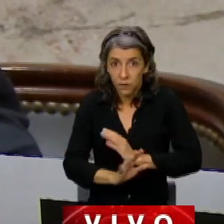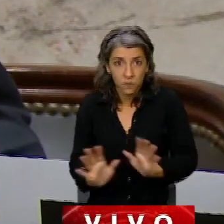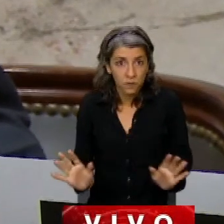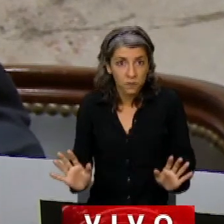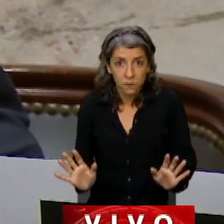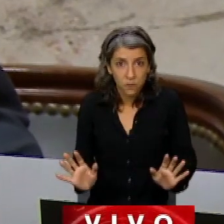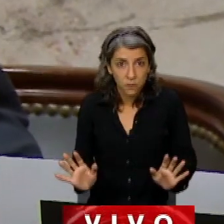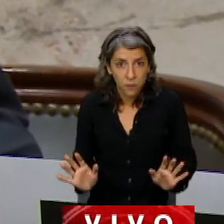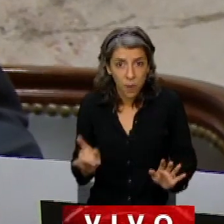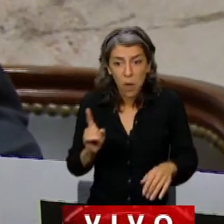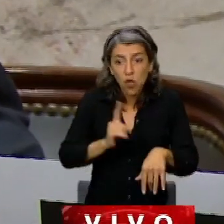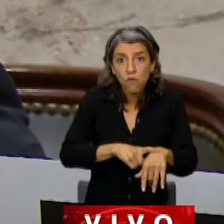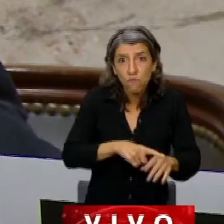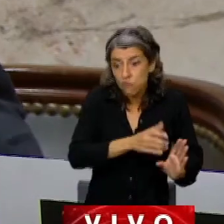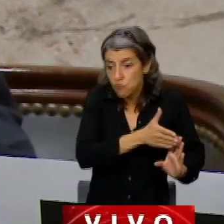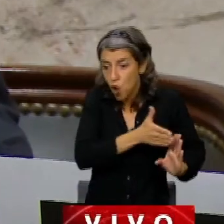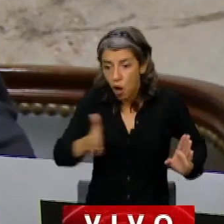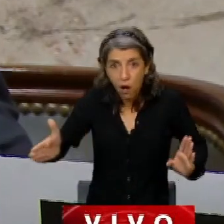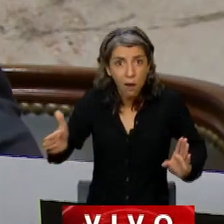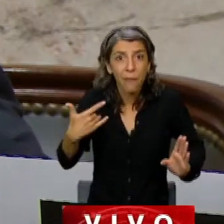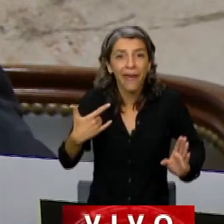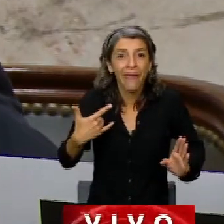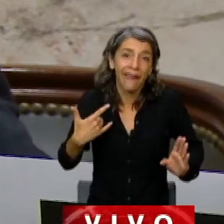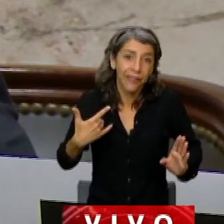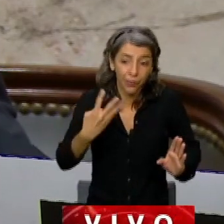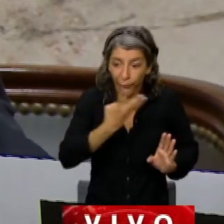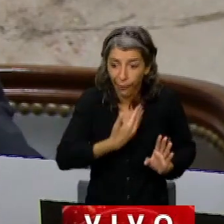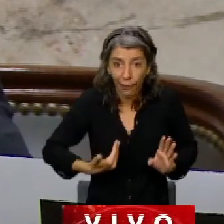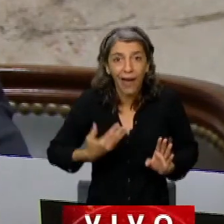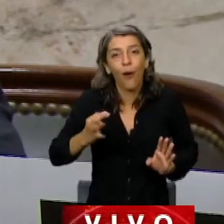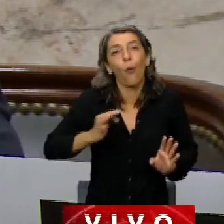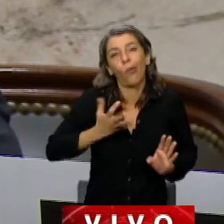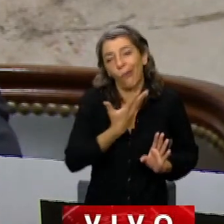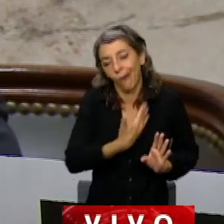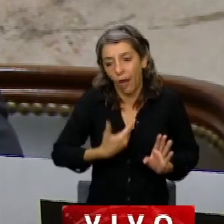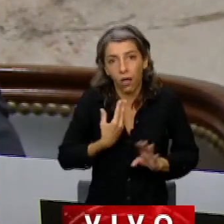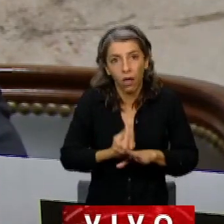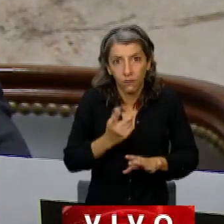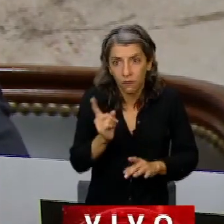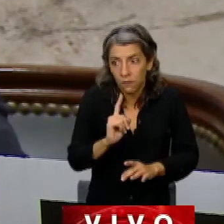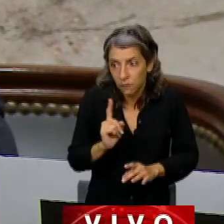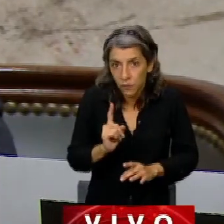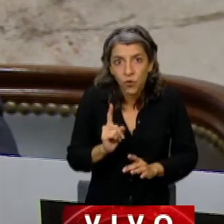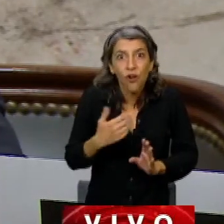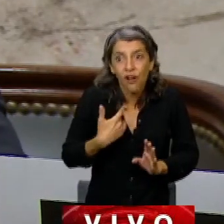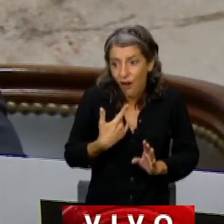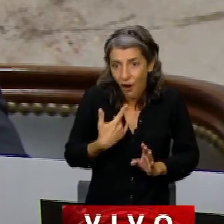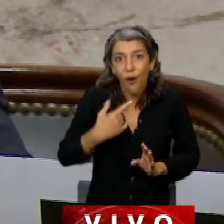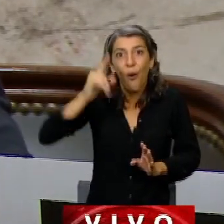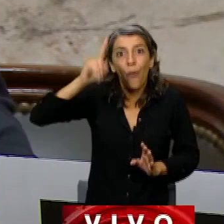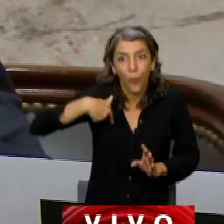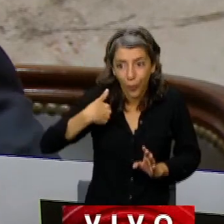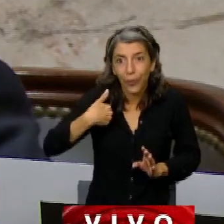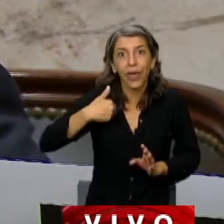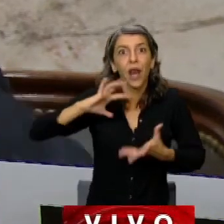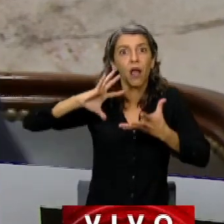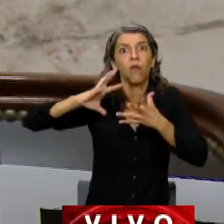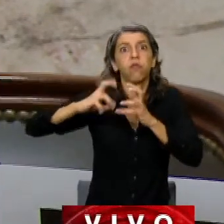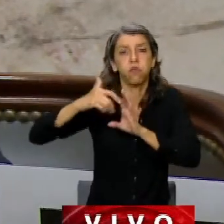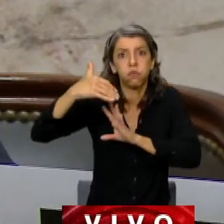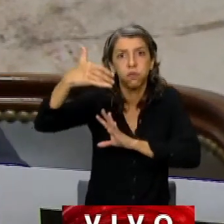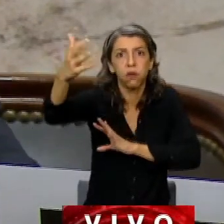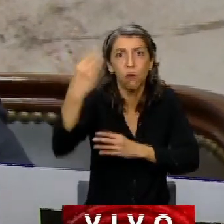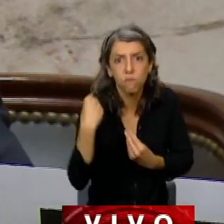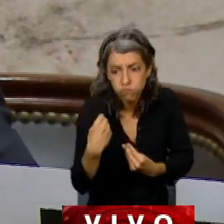un solo periodo, sino que además esto, por las consecuencias que trae la inflación, afecta a la acumulación de capital y